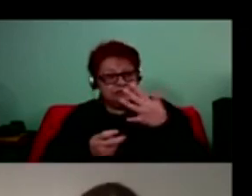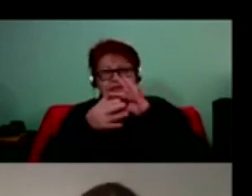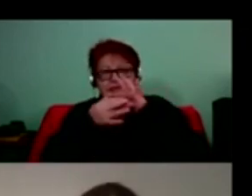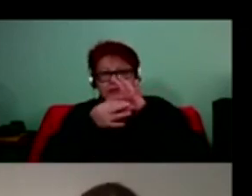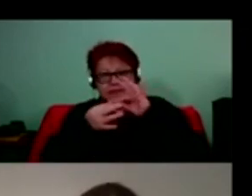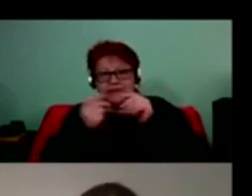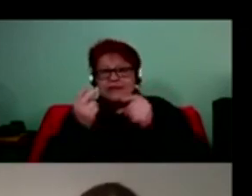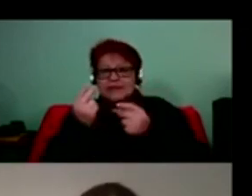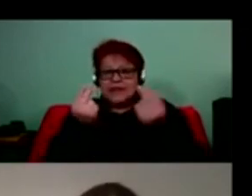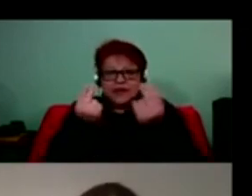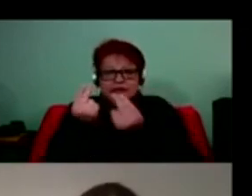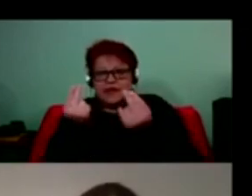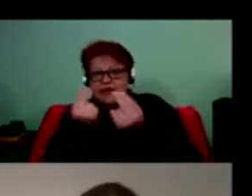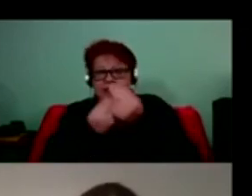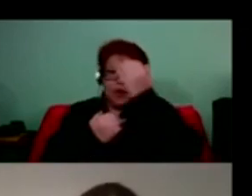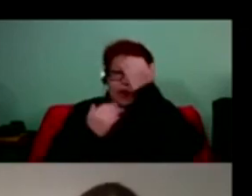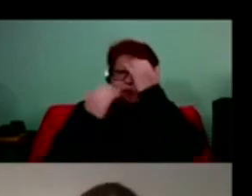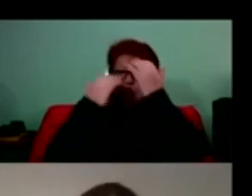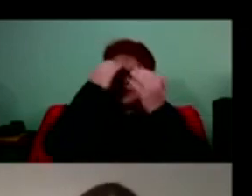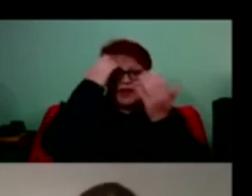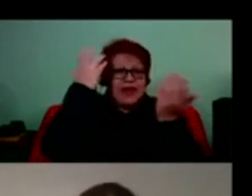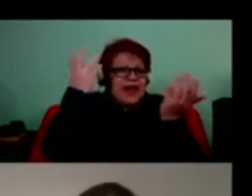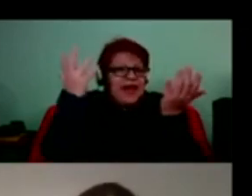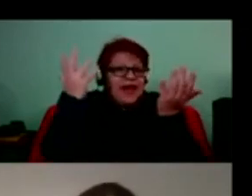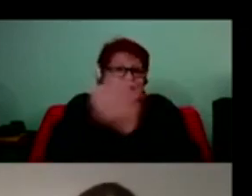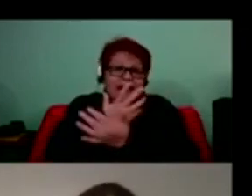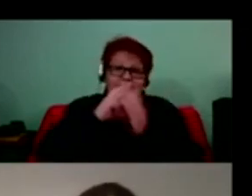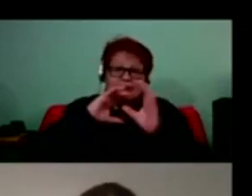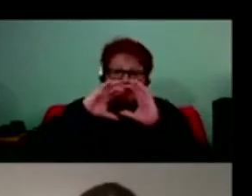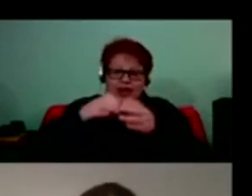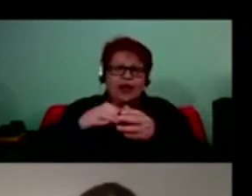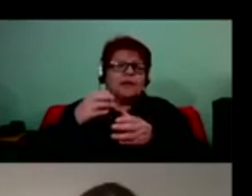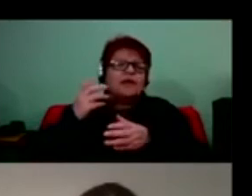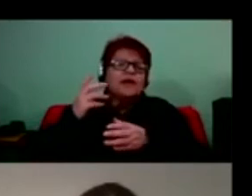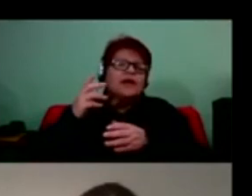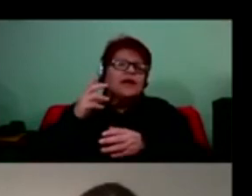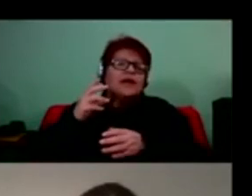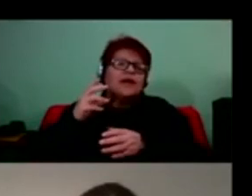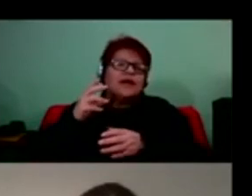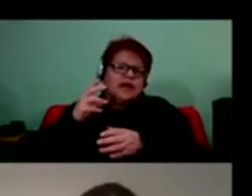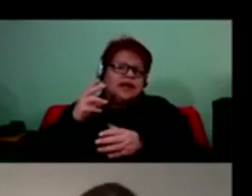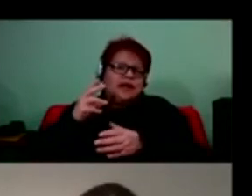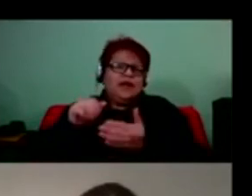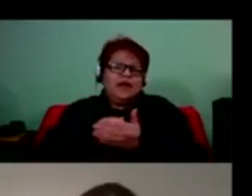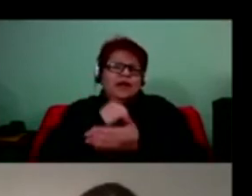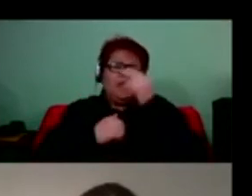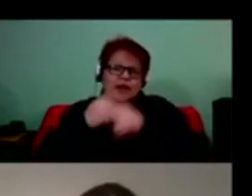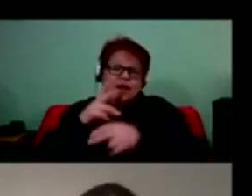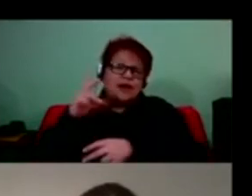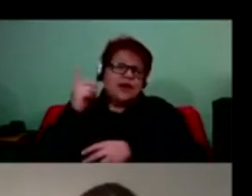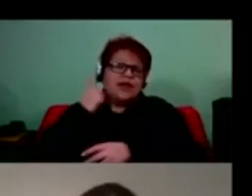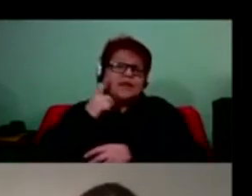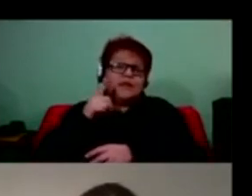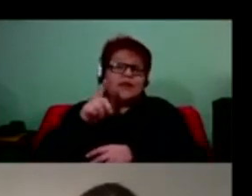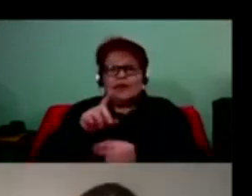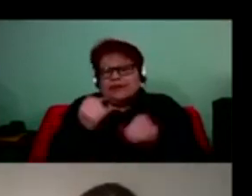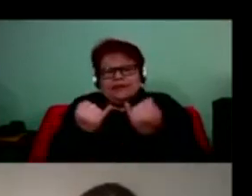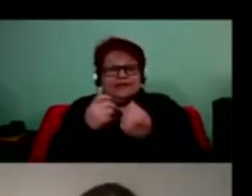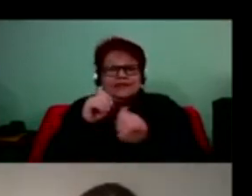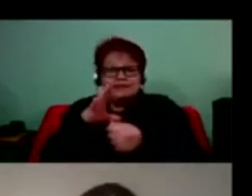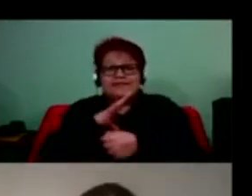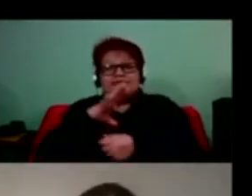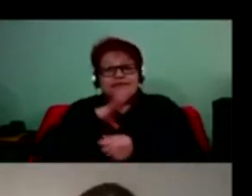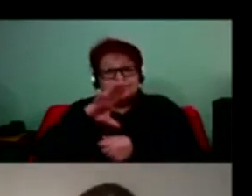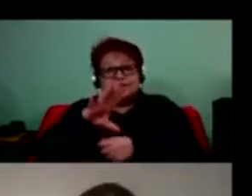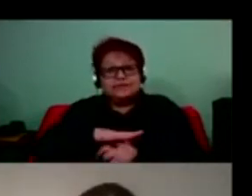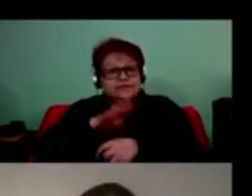sí es necesario conocer las funciones justamente de los legisladores y para así también pues poder tener